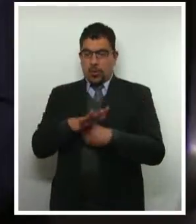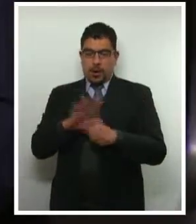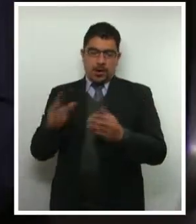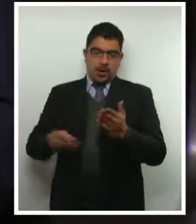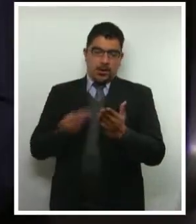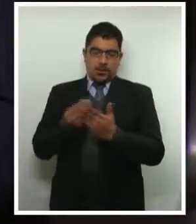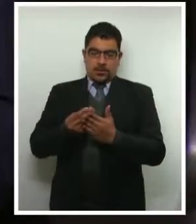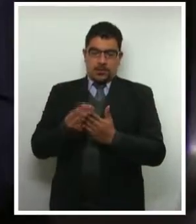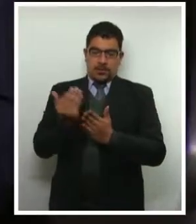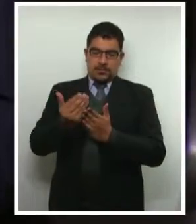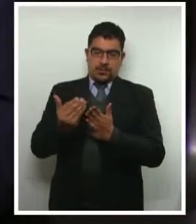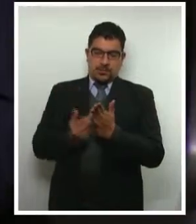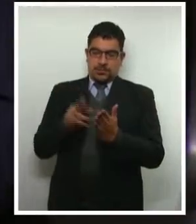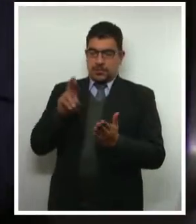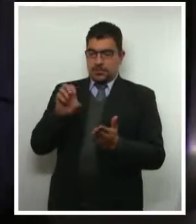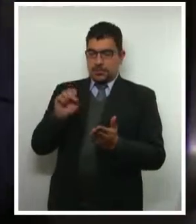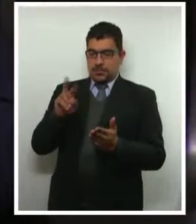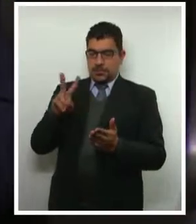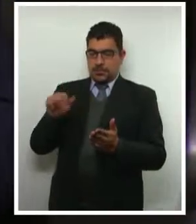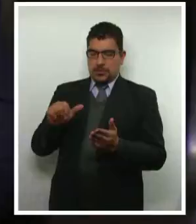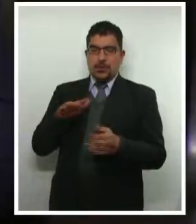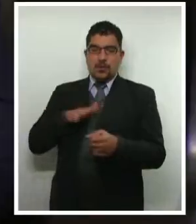reservar,